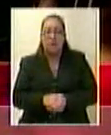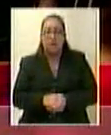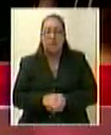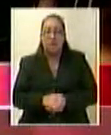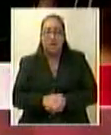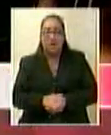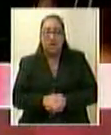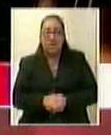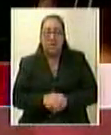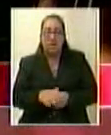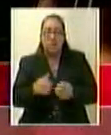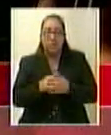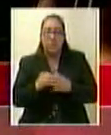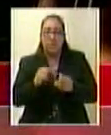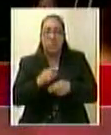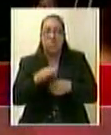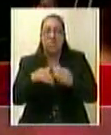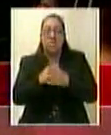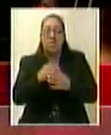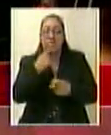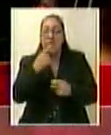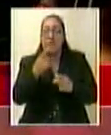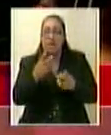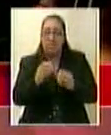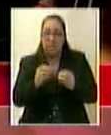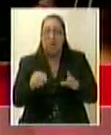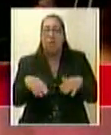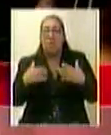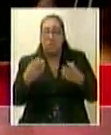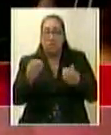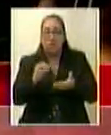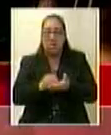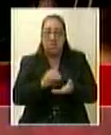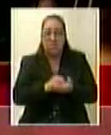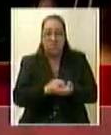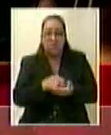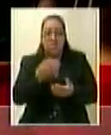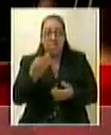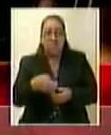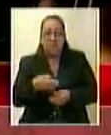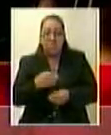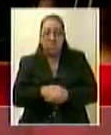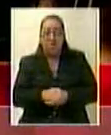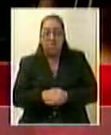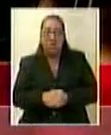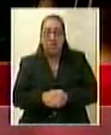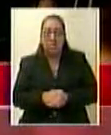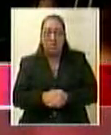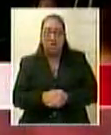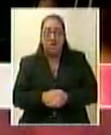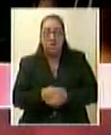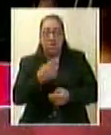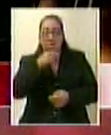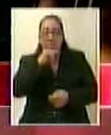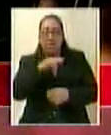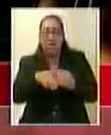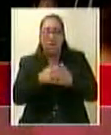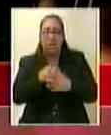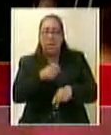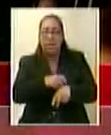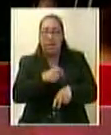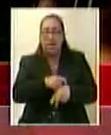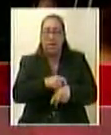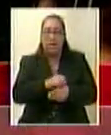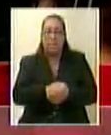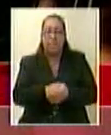es lo que nos hace entender hay veces muchas veces siempre las mujeres estamos en todo